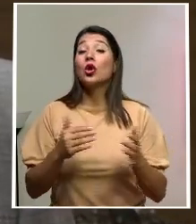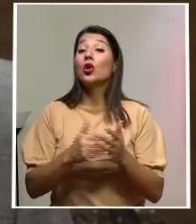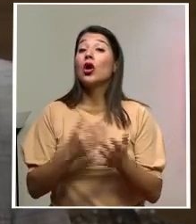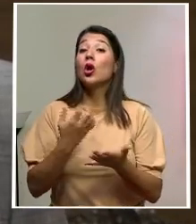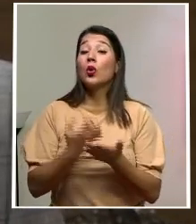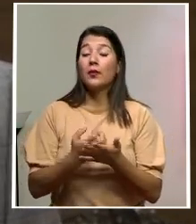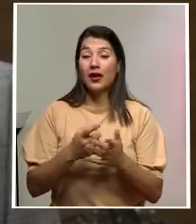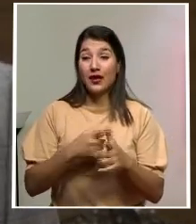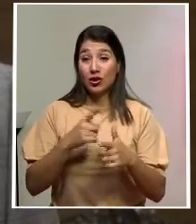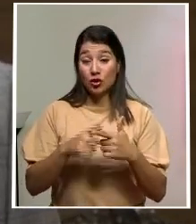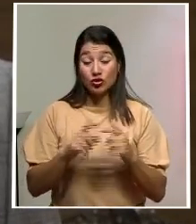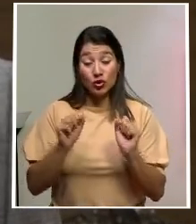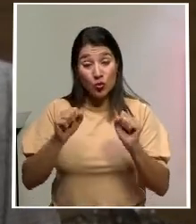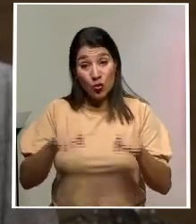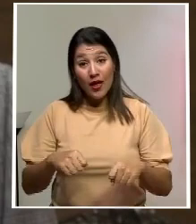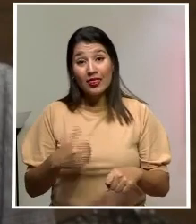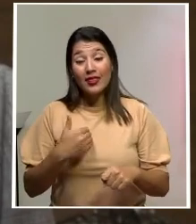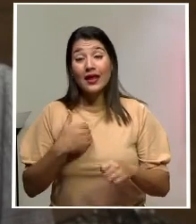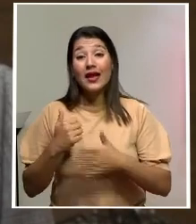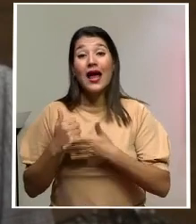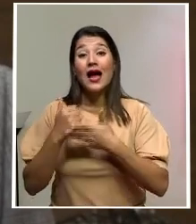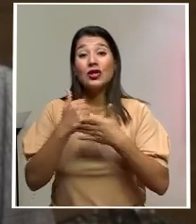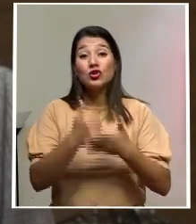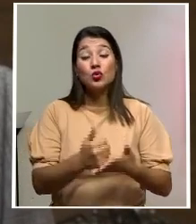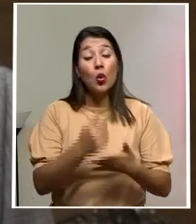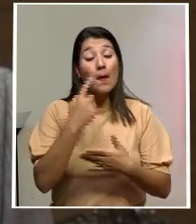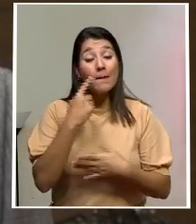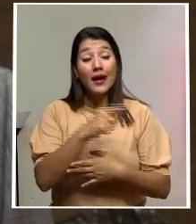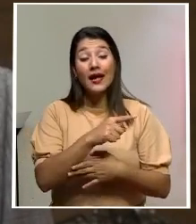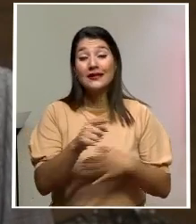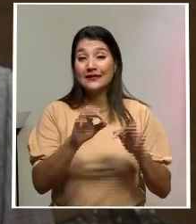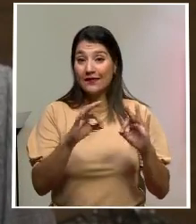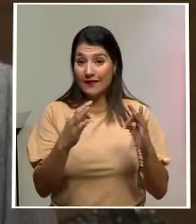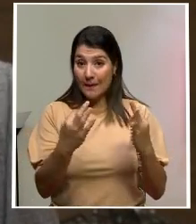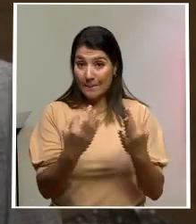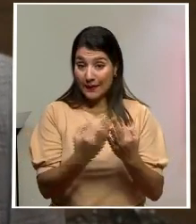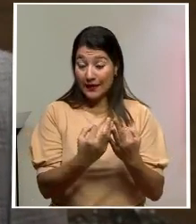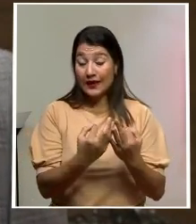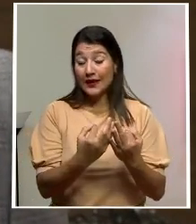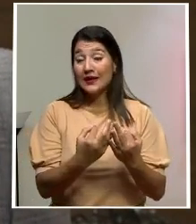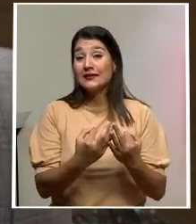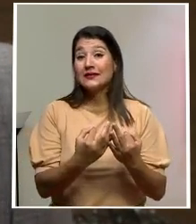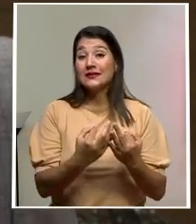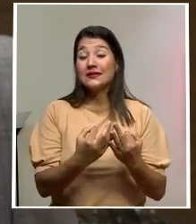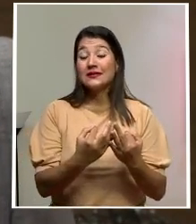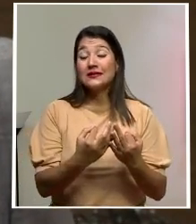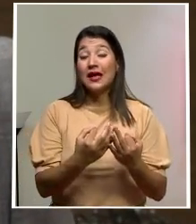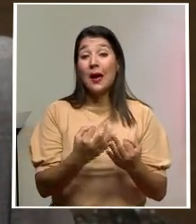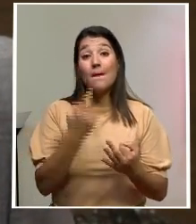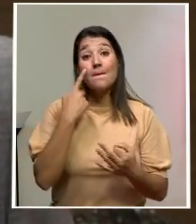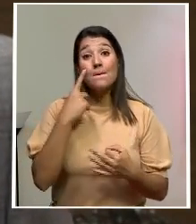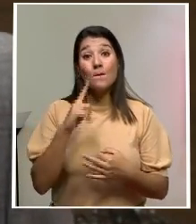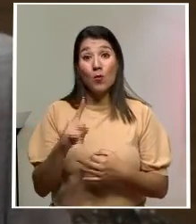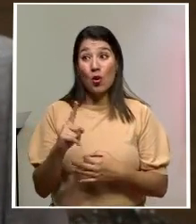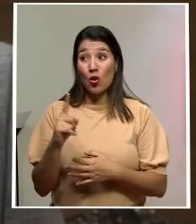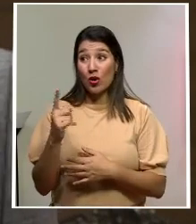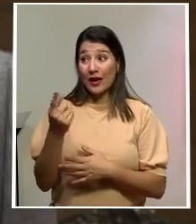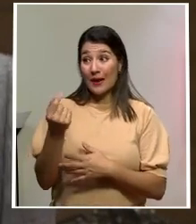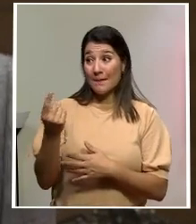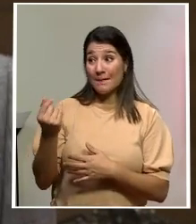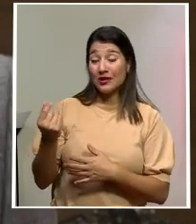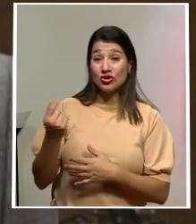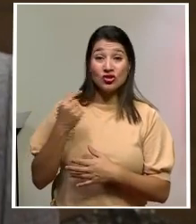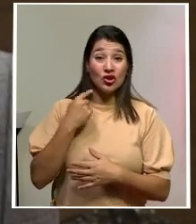pueda llevar auxilio a los hogares de aquellos costarricenses que por el costo de la vida tan cara en